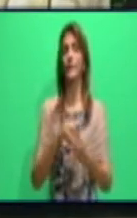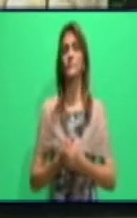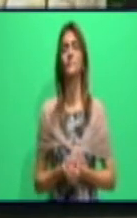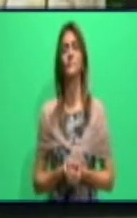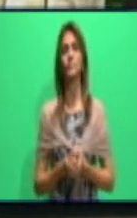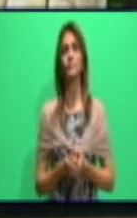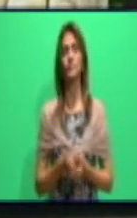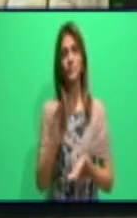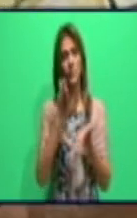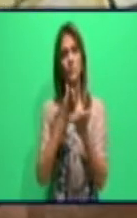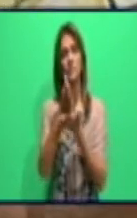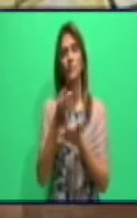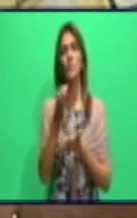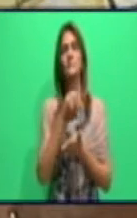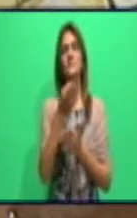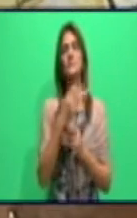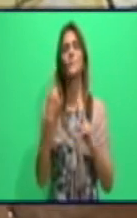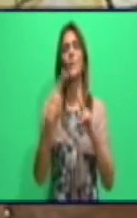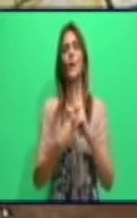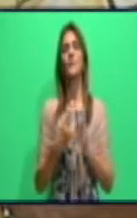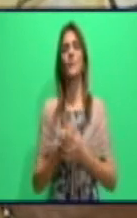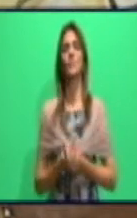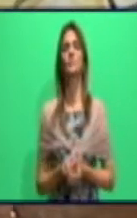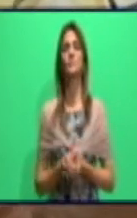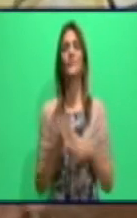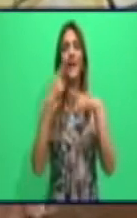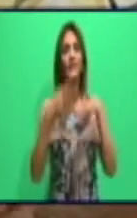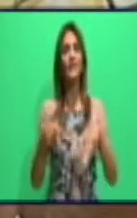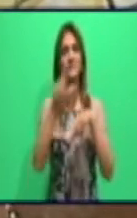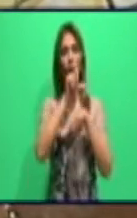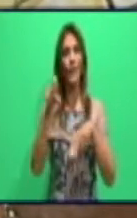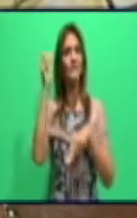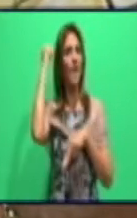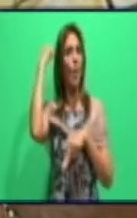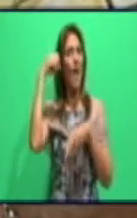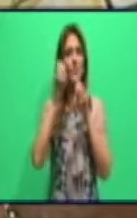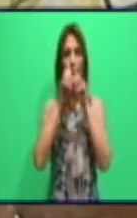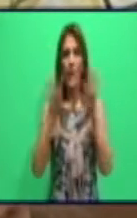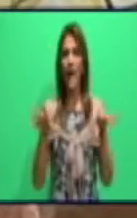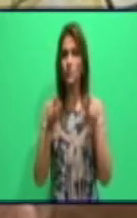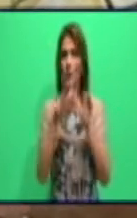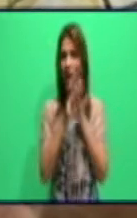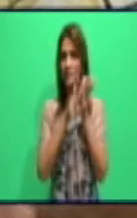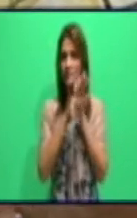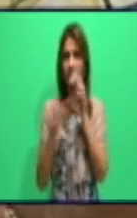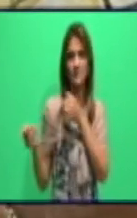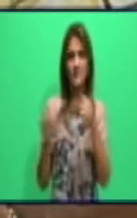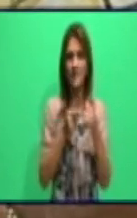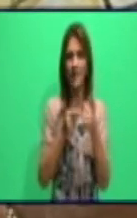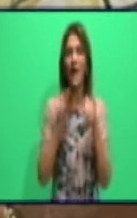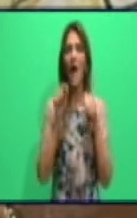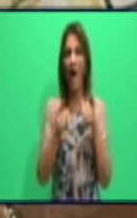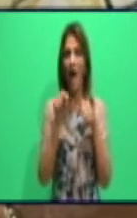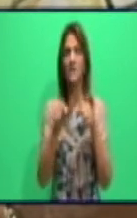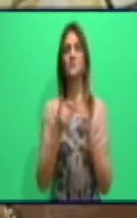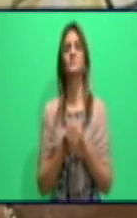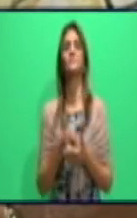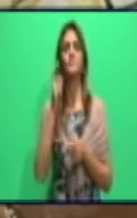bayamo en el caso del complejo gastronómico casi lo natural allí en el día de ayer también se pudo evidenciar